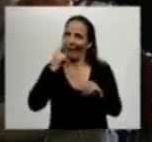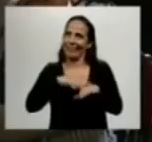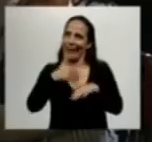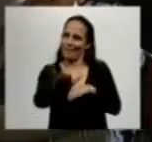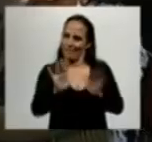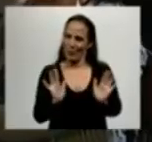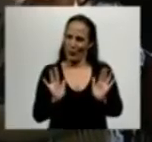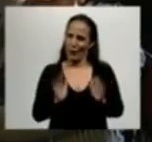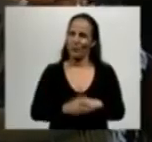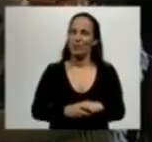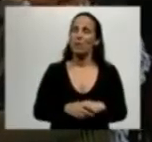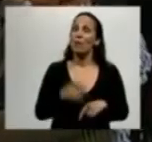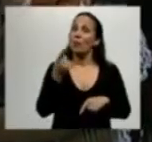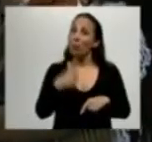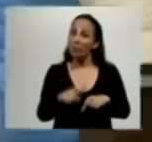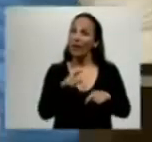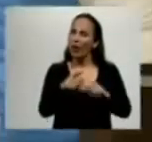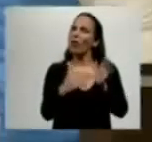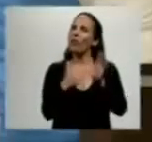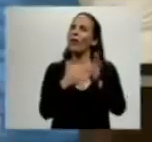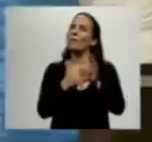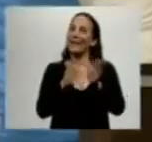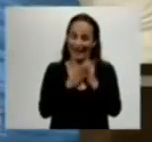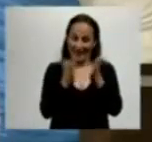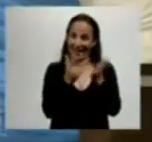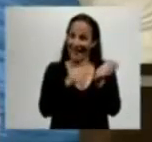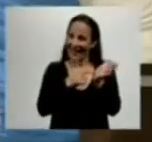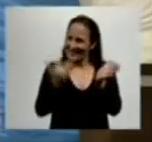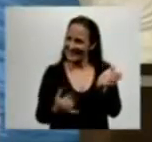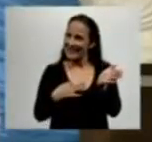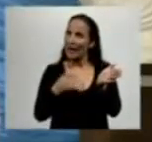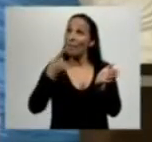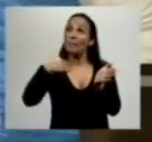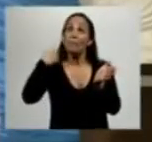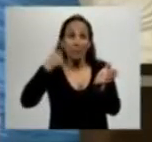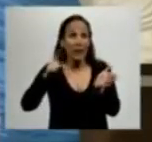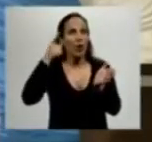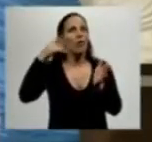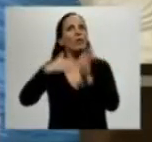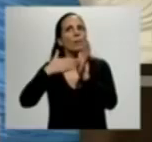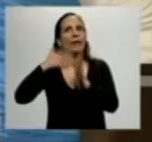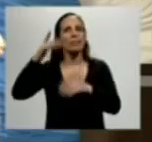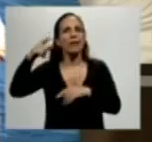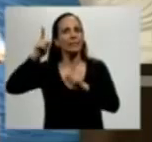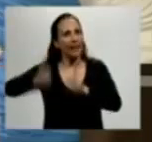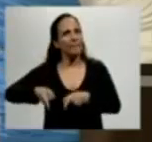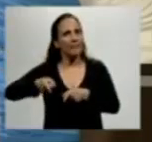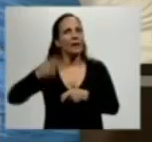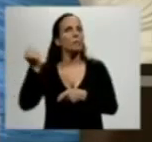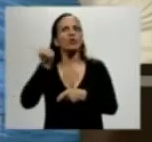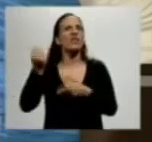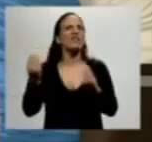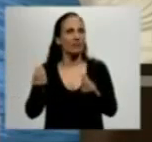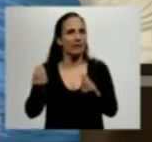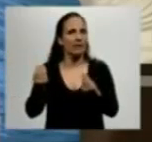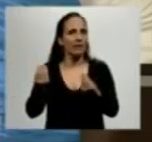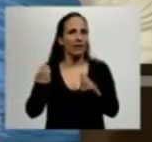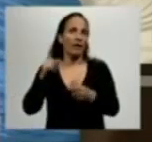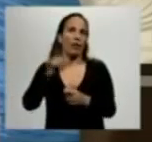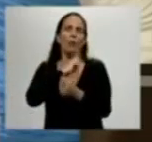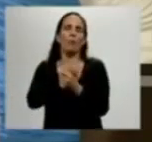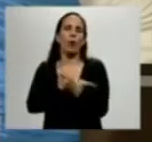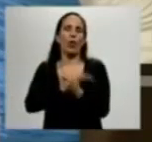cómo se lleva adelante ese código y de cómo ejerce. Porque el que decide sobre todas estas cosas es también el